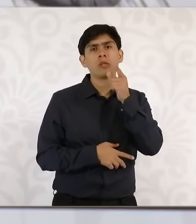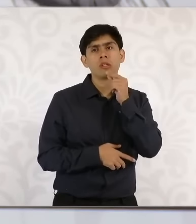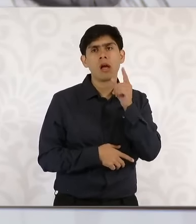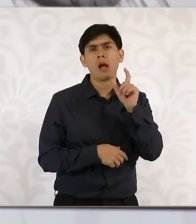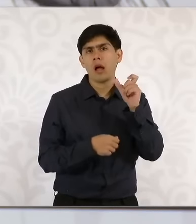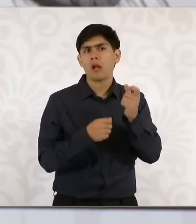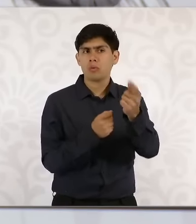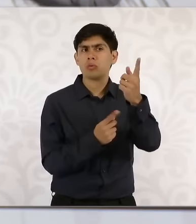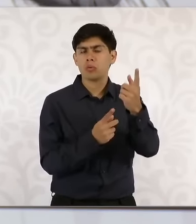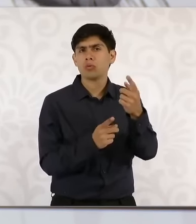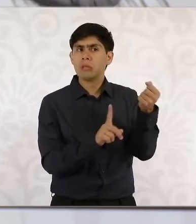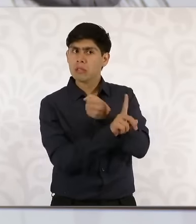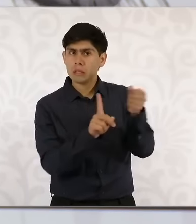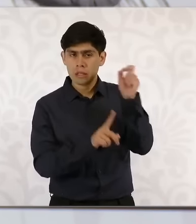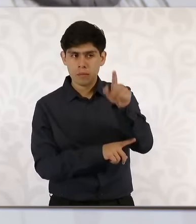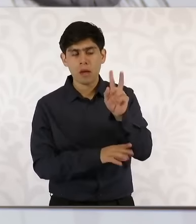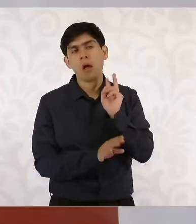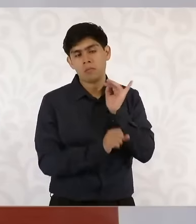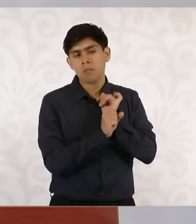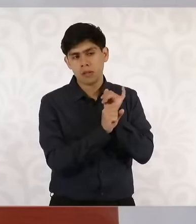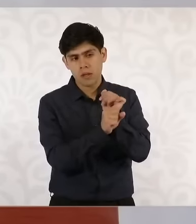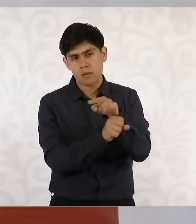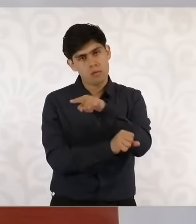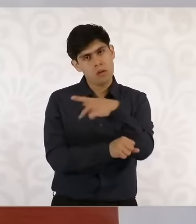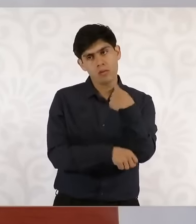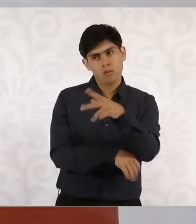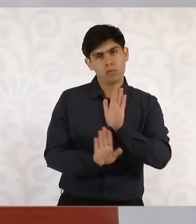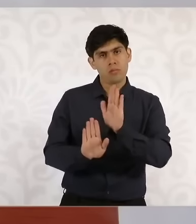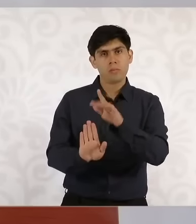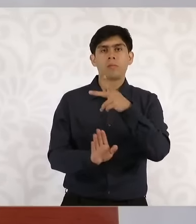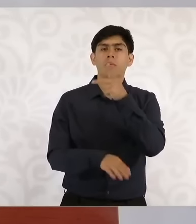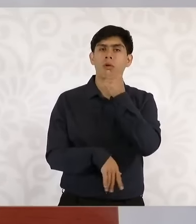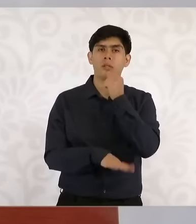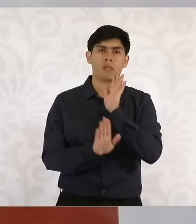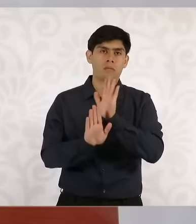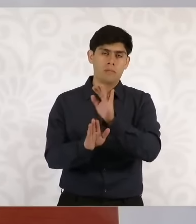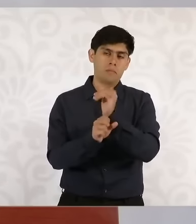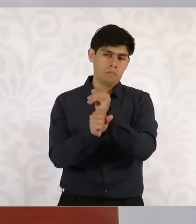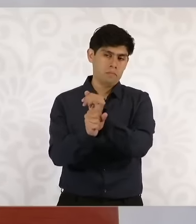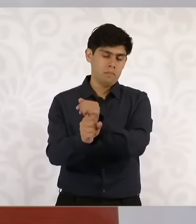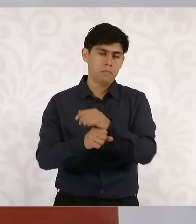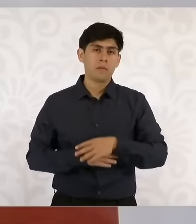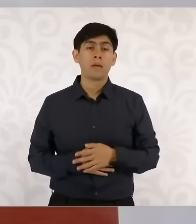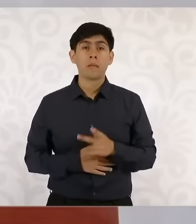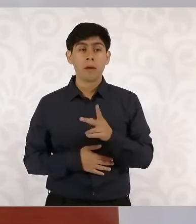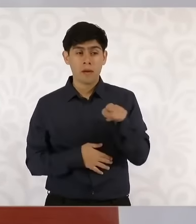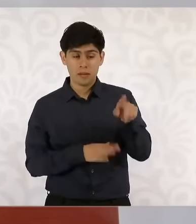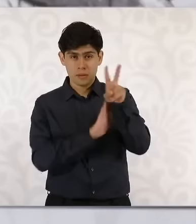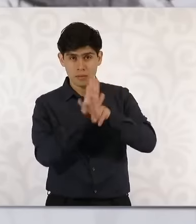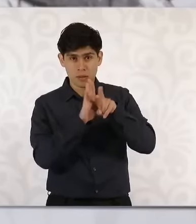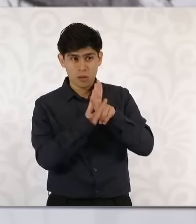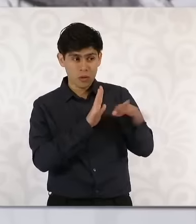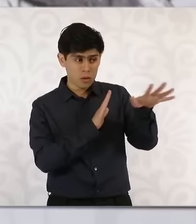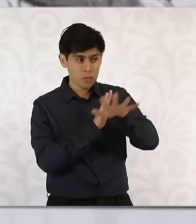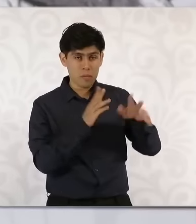la policía tiene sus propios mecanismos. Pero esto que ocurrió, estos golpes a la